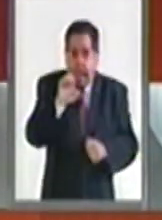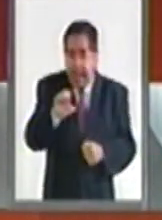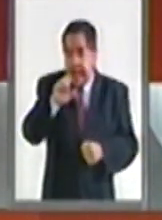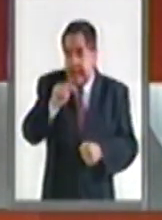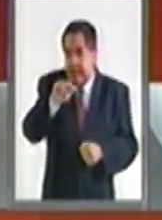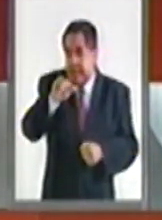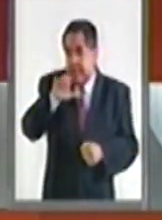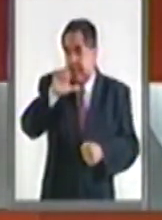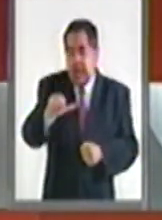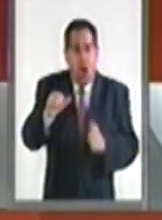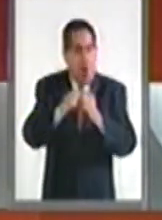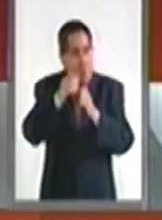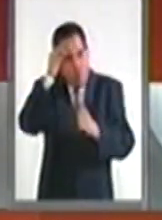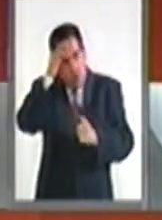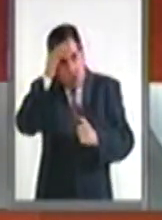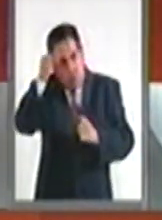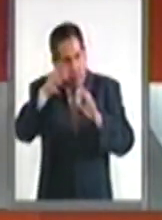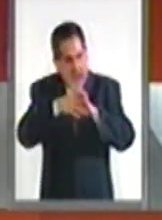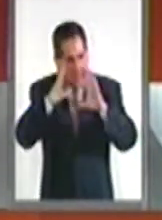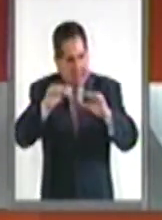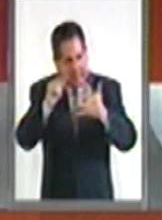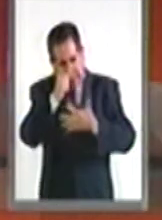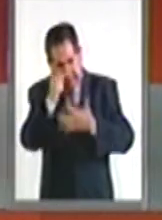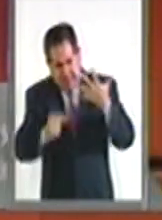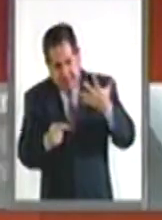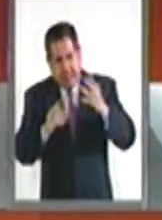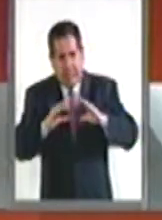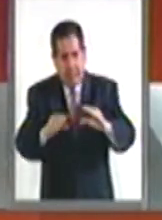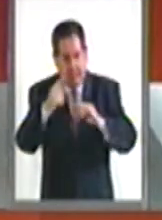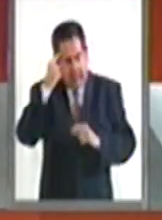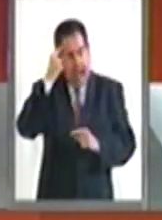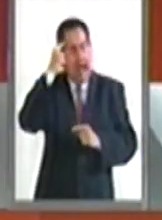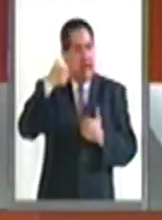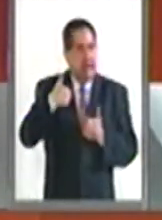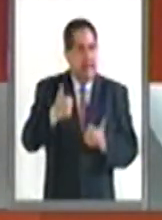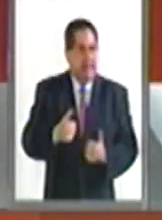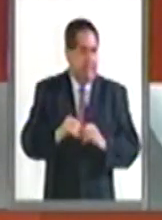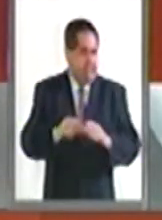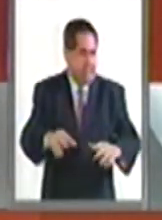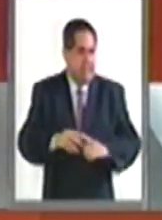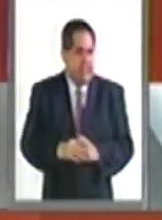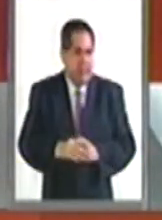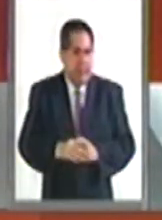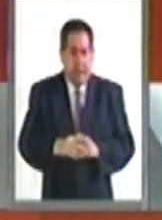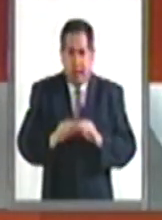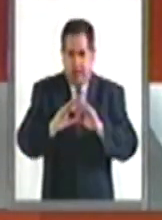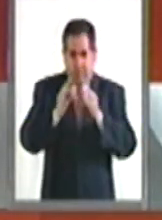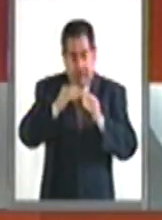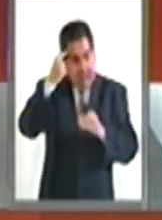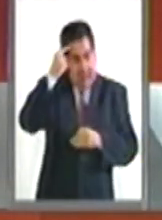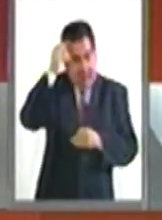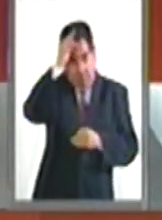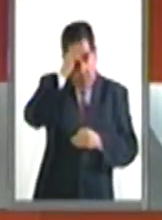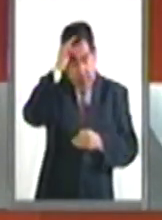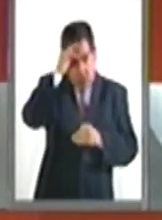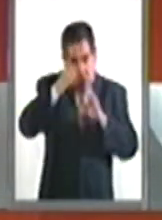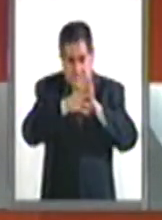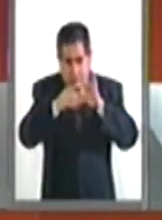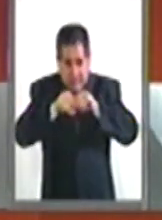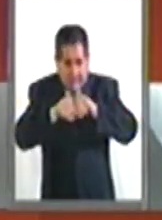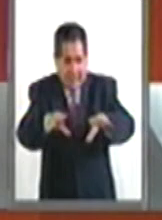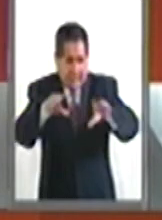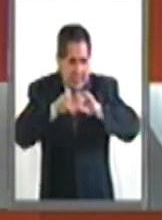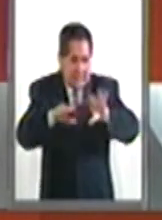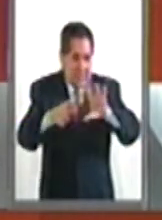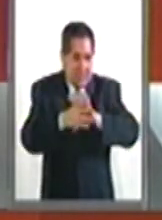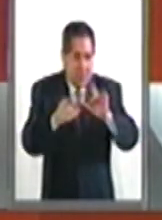con estrategias filosóficas que impulsan y promueven este pensamiento. La formación filosófica que tiene como núcleo la